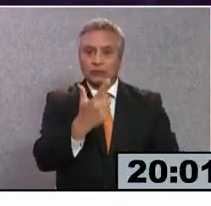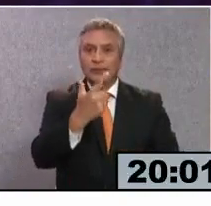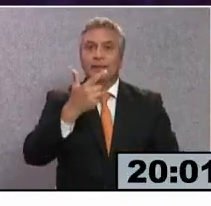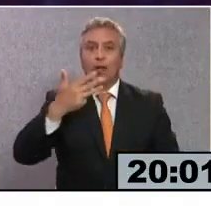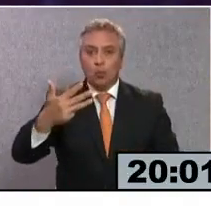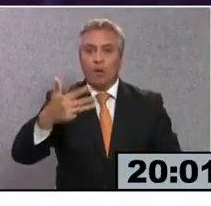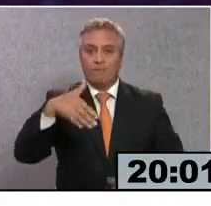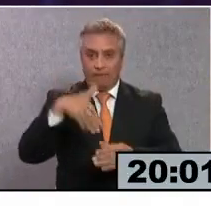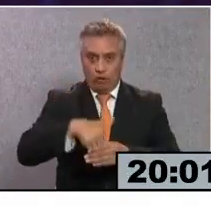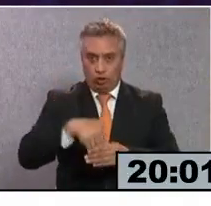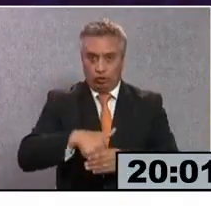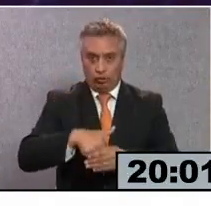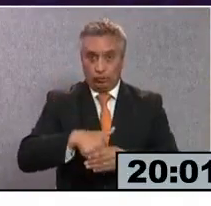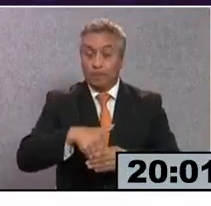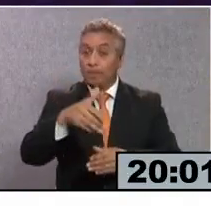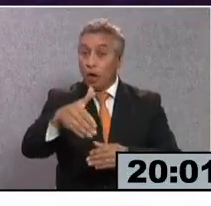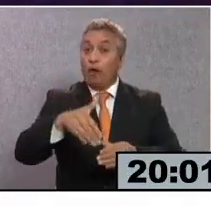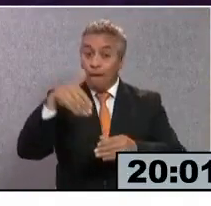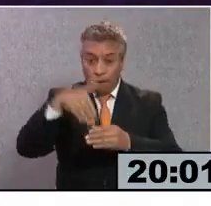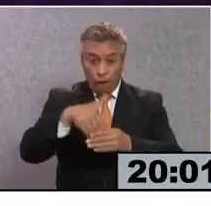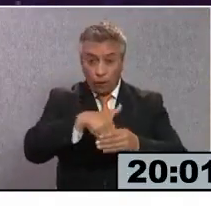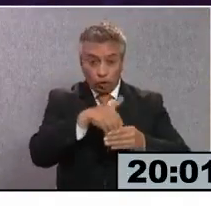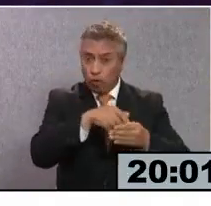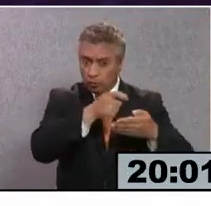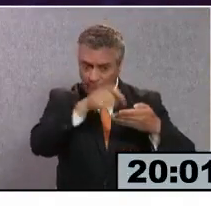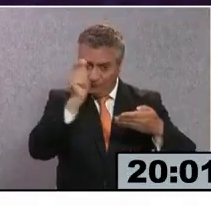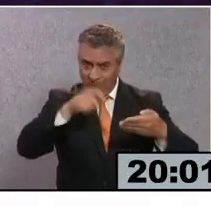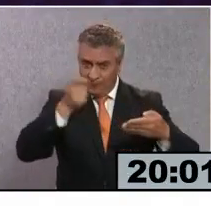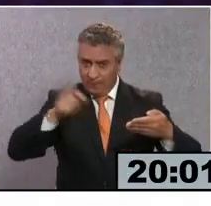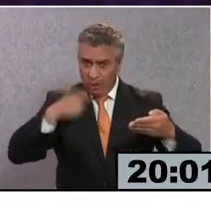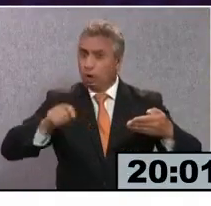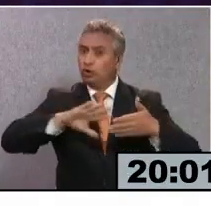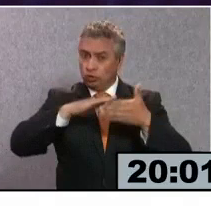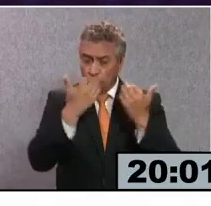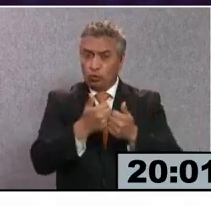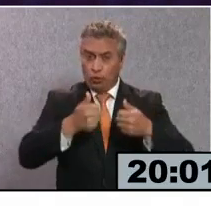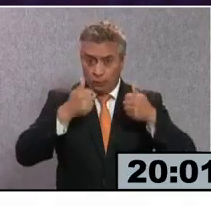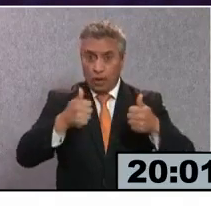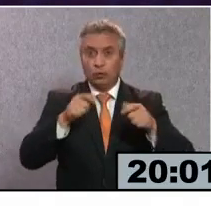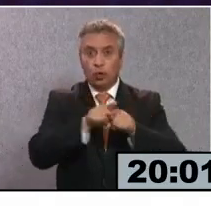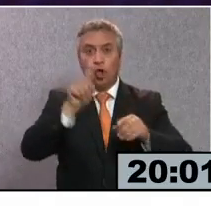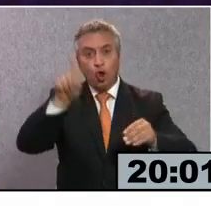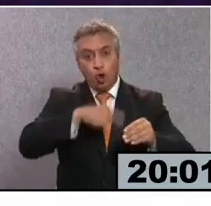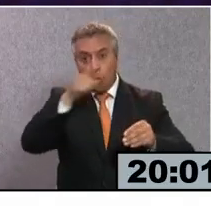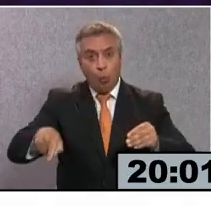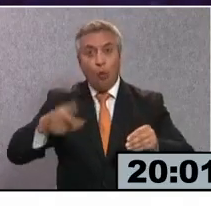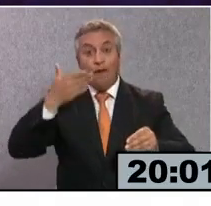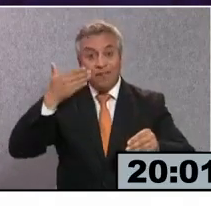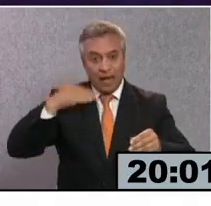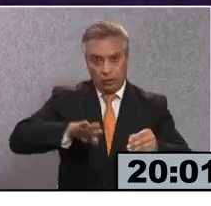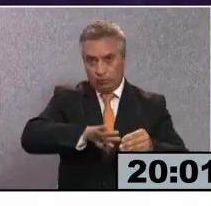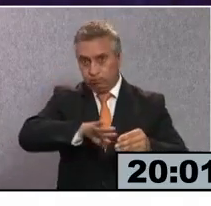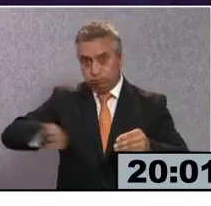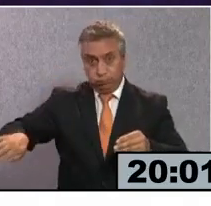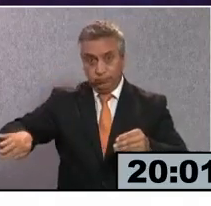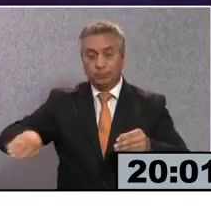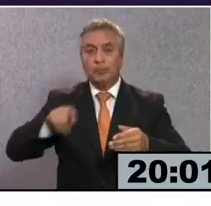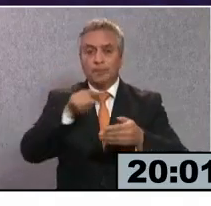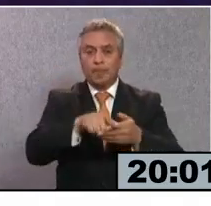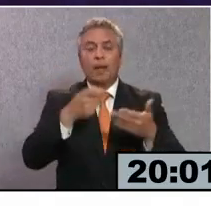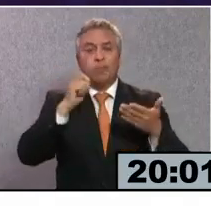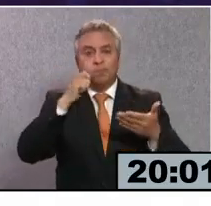8.879 votos. De los votos válidamente emitidos, esto es, excluidos los nulos y blancos, los